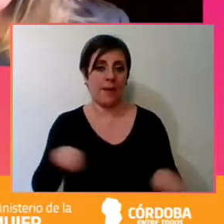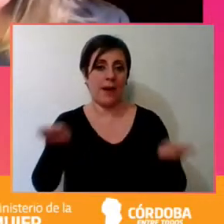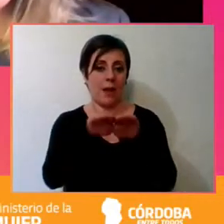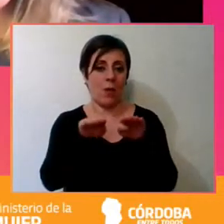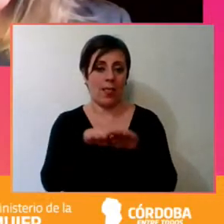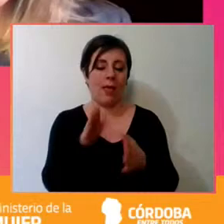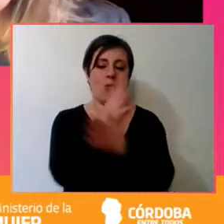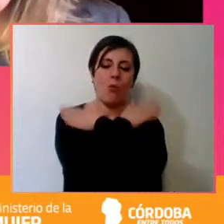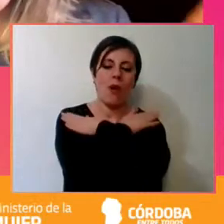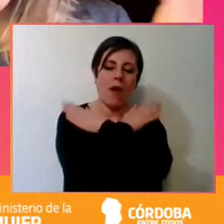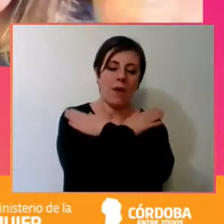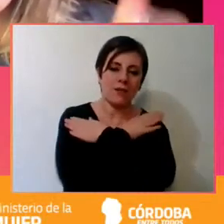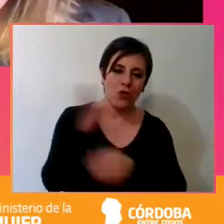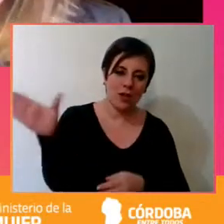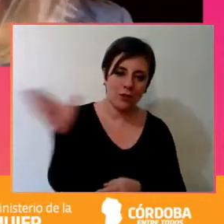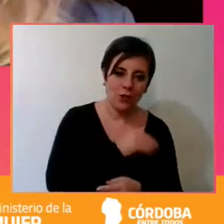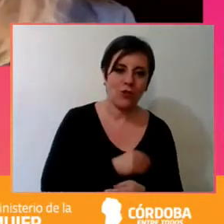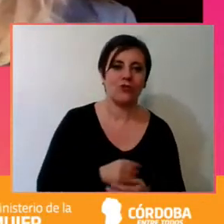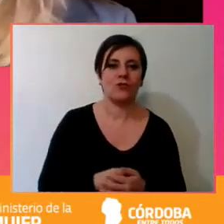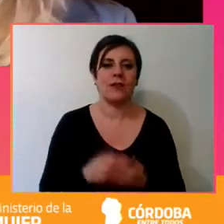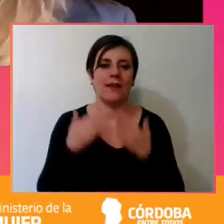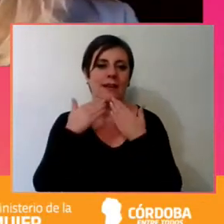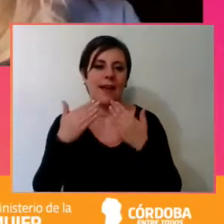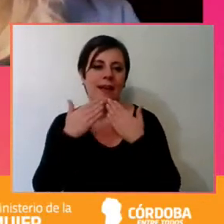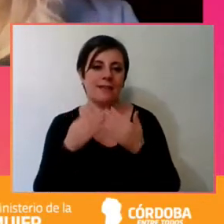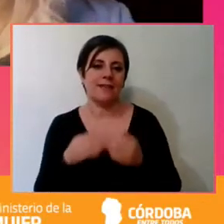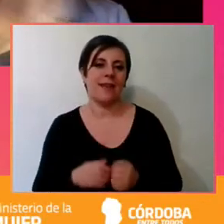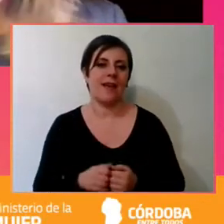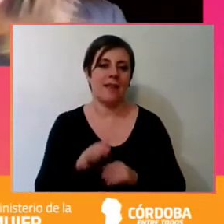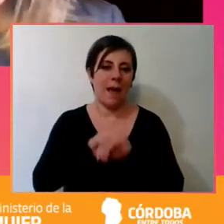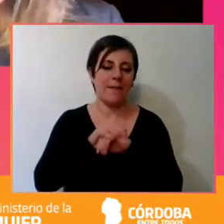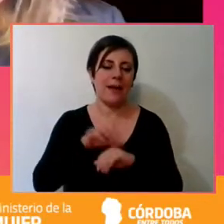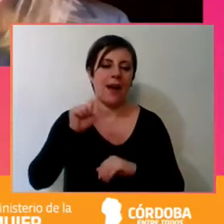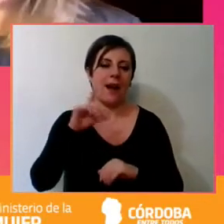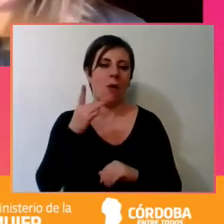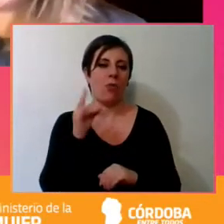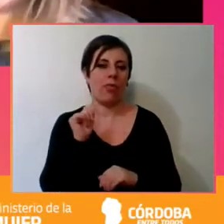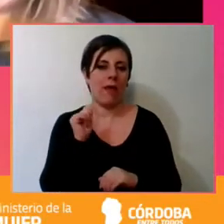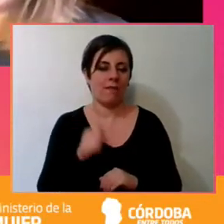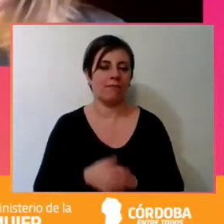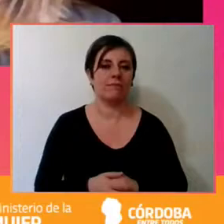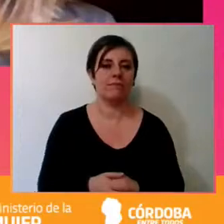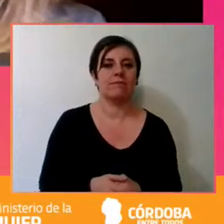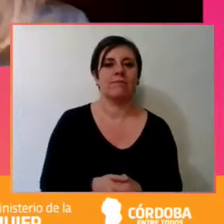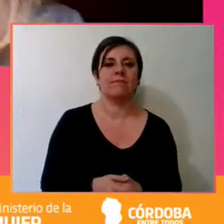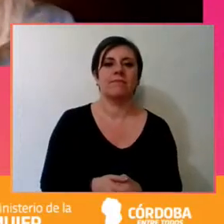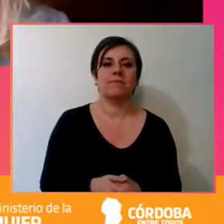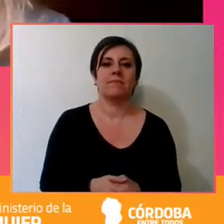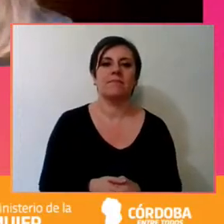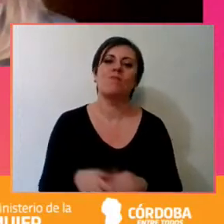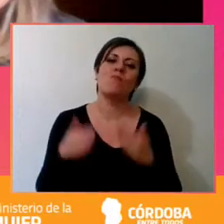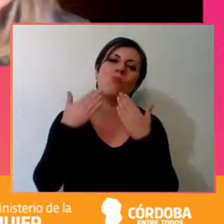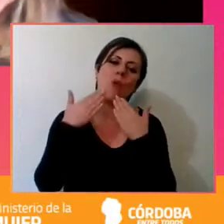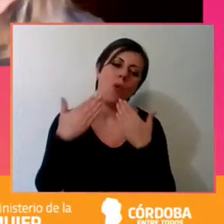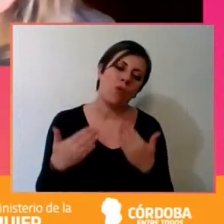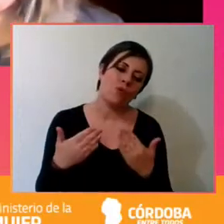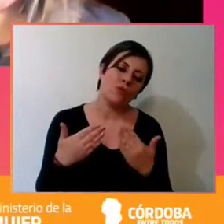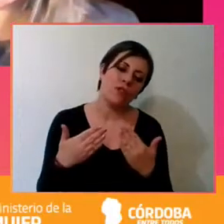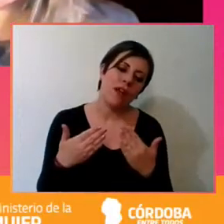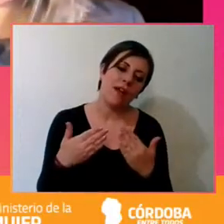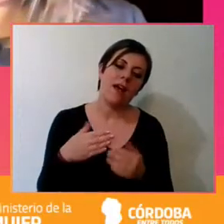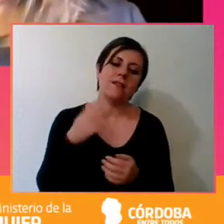abrazo a todas y de nuevo, gracias mi querida amiga Claudia. Muchísimas gracias,